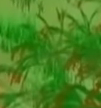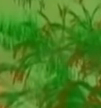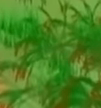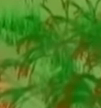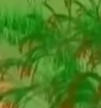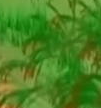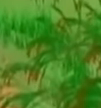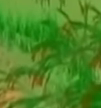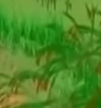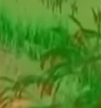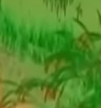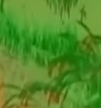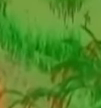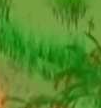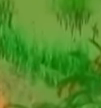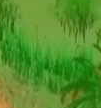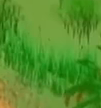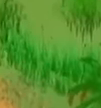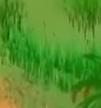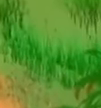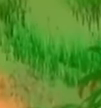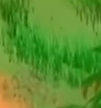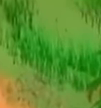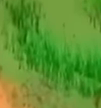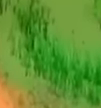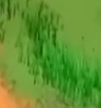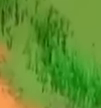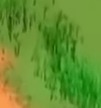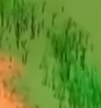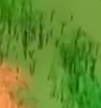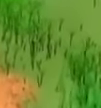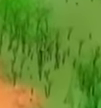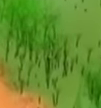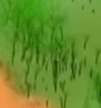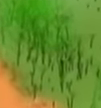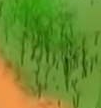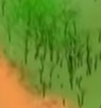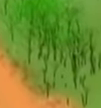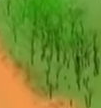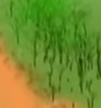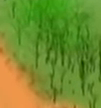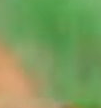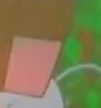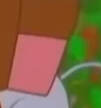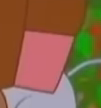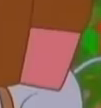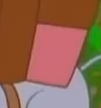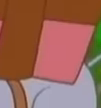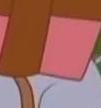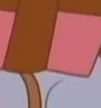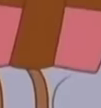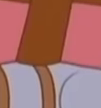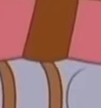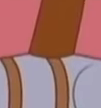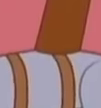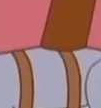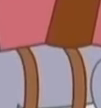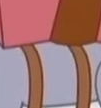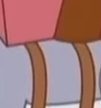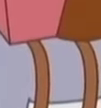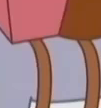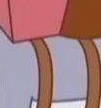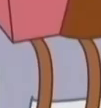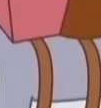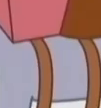que ambos iban a la ciudad por un camino largo, muy largo, el